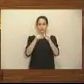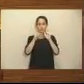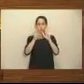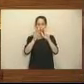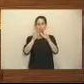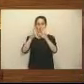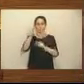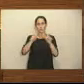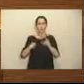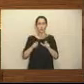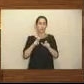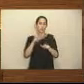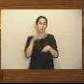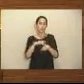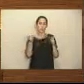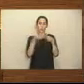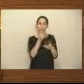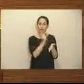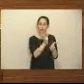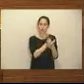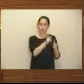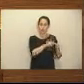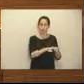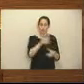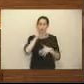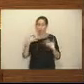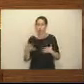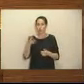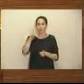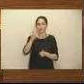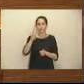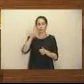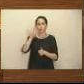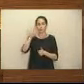357.696 cotizantes a la Seguridad Social. Hoy tenemos